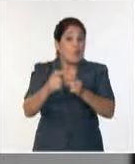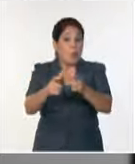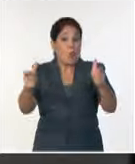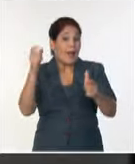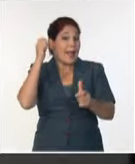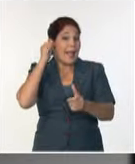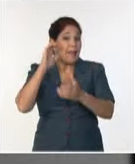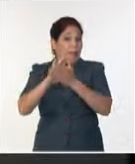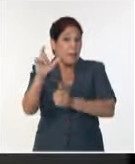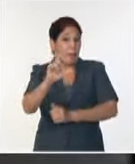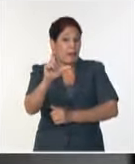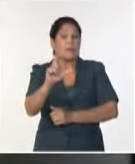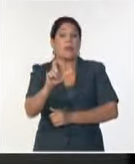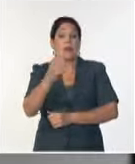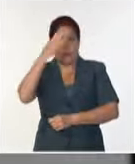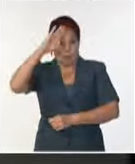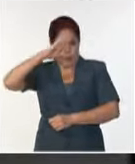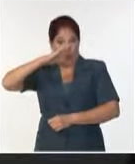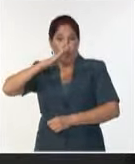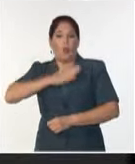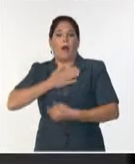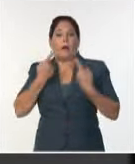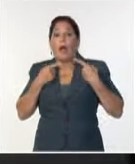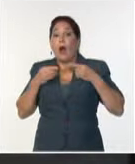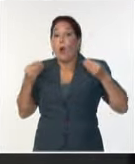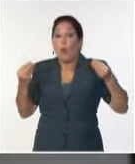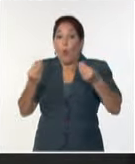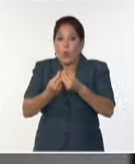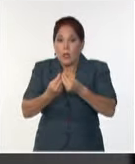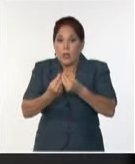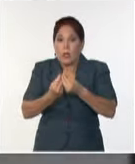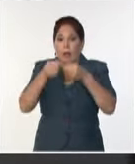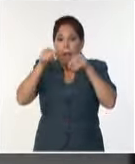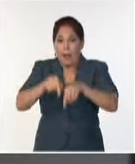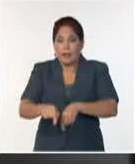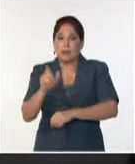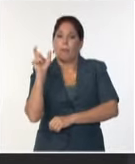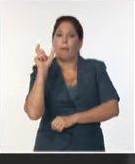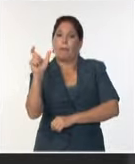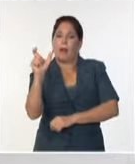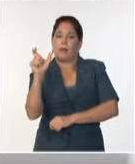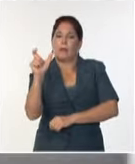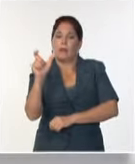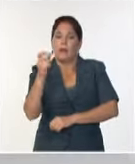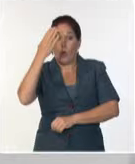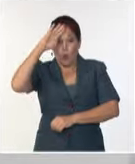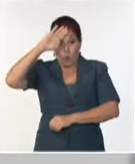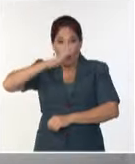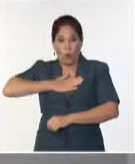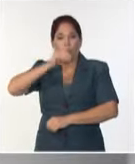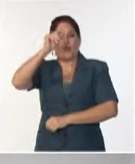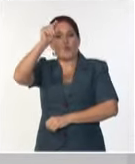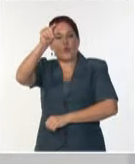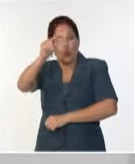Mujeres Cubanas, unidas en esa palabra cubana.